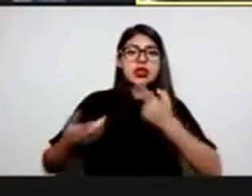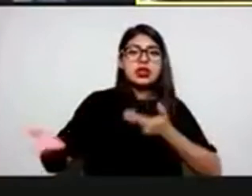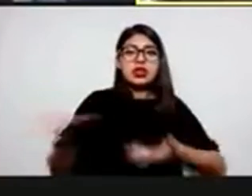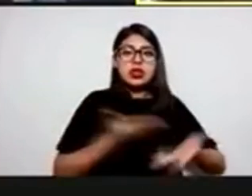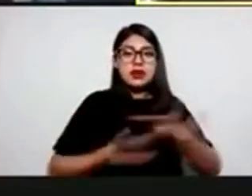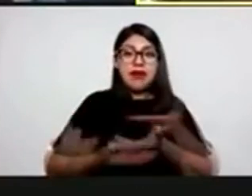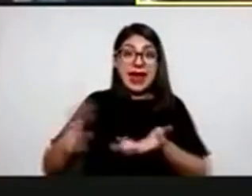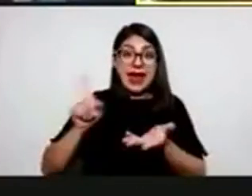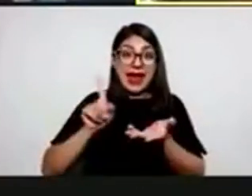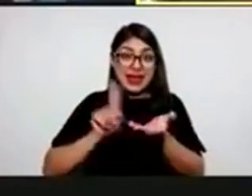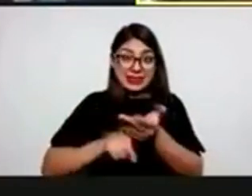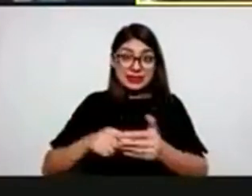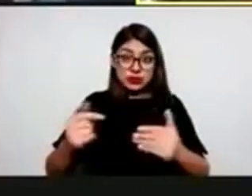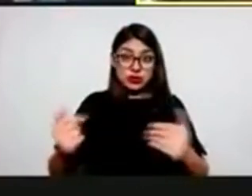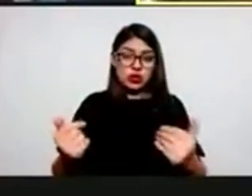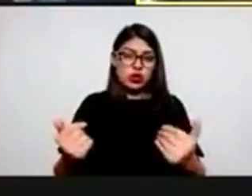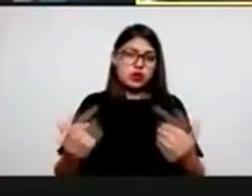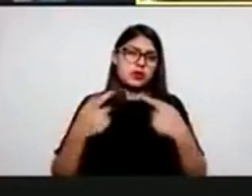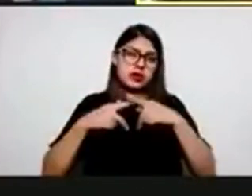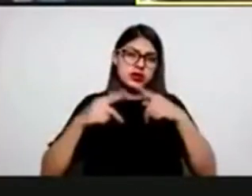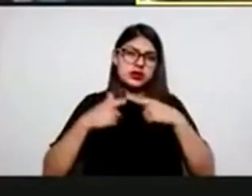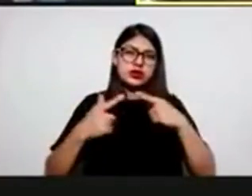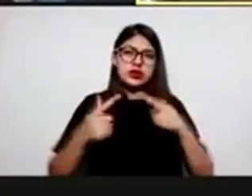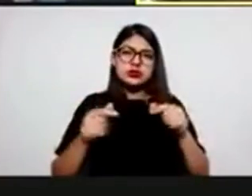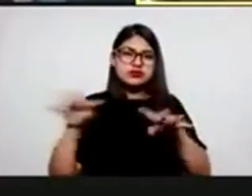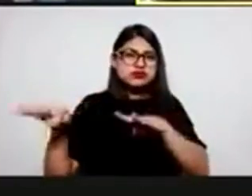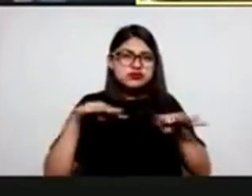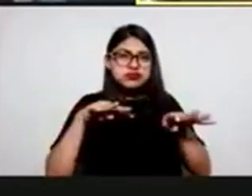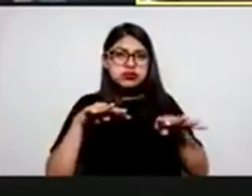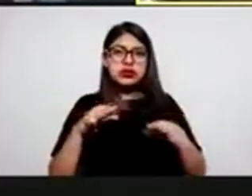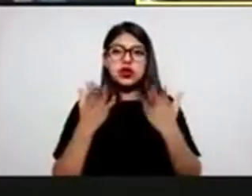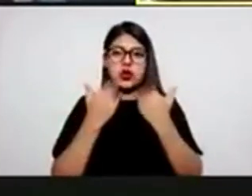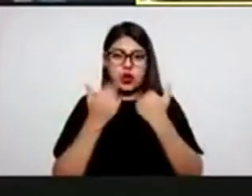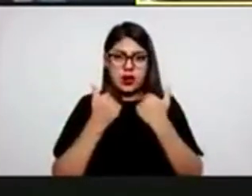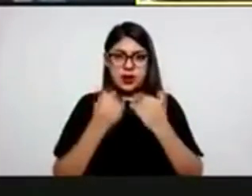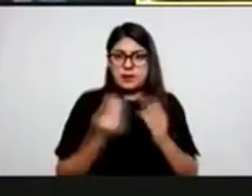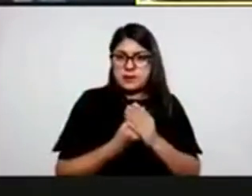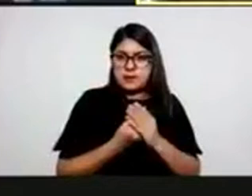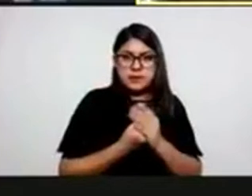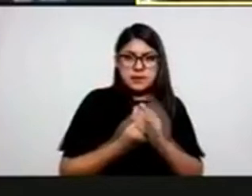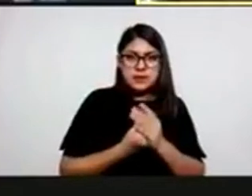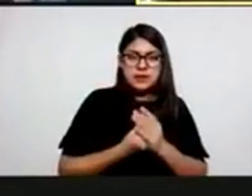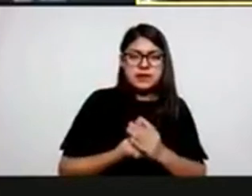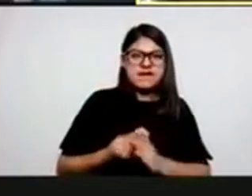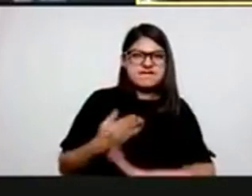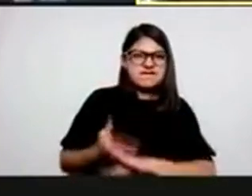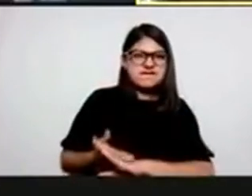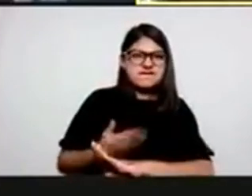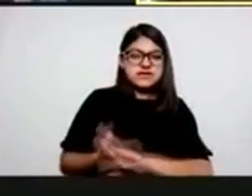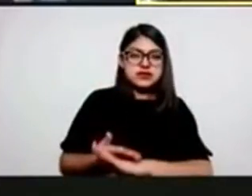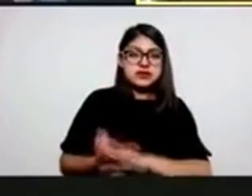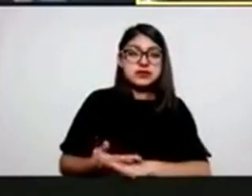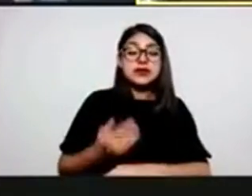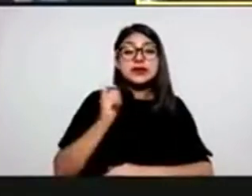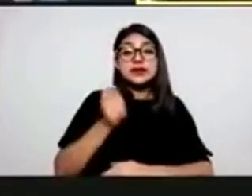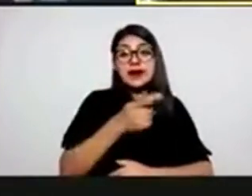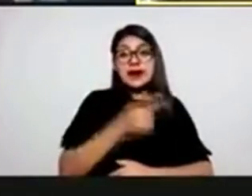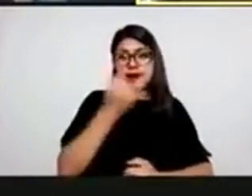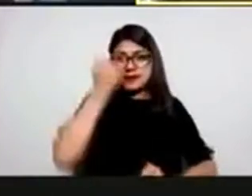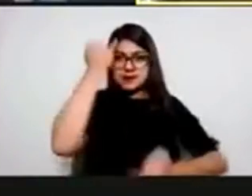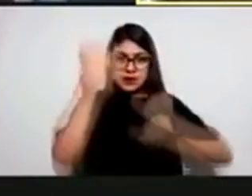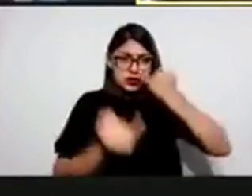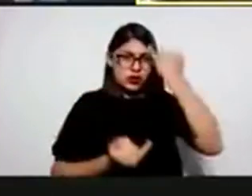situación de igualdad de condiciones para expresarse, quedando evidenciado el empleo de los estereotipos de poder entre hombres y